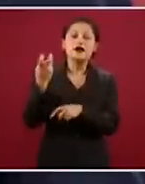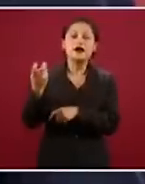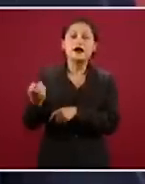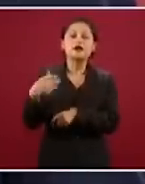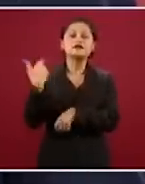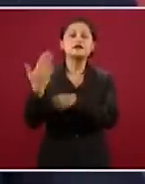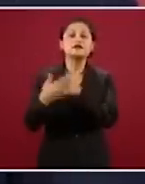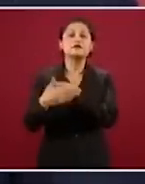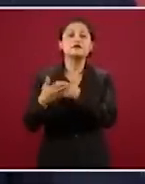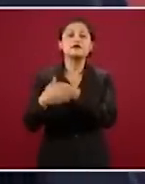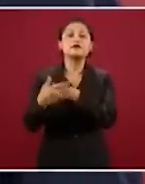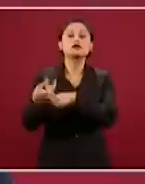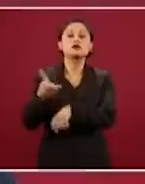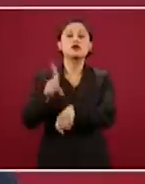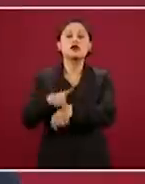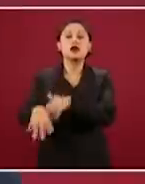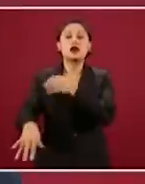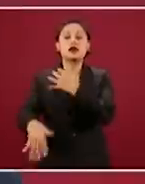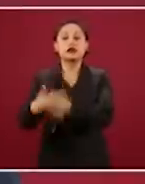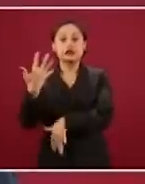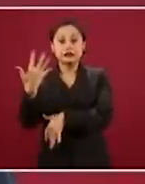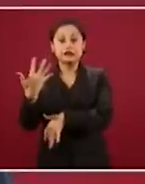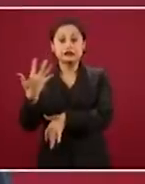y va a venir el avión.